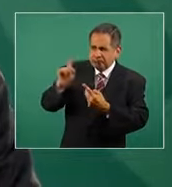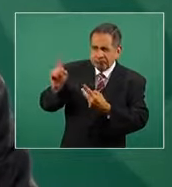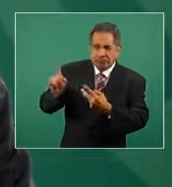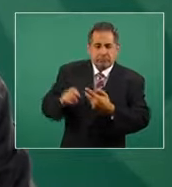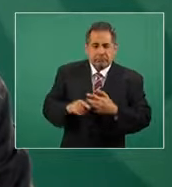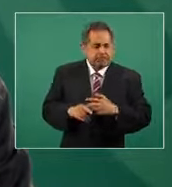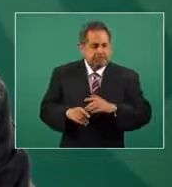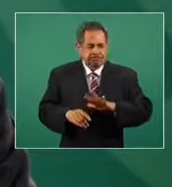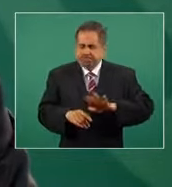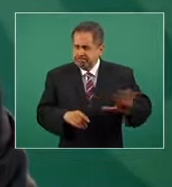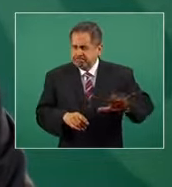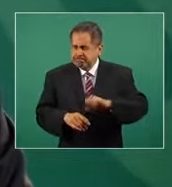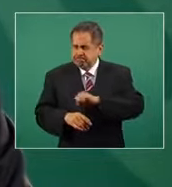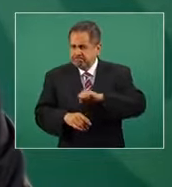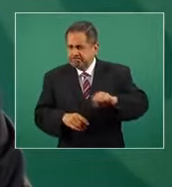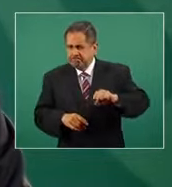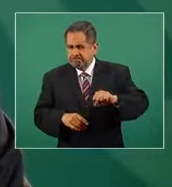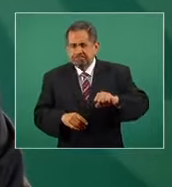y resistimos,